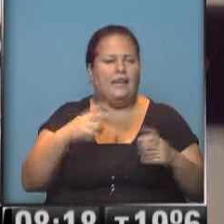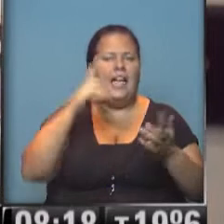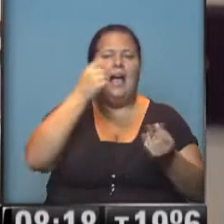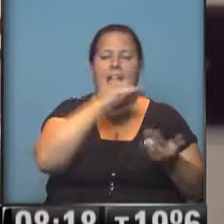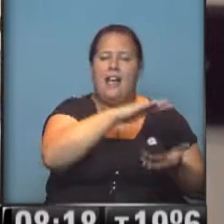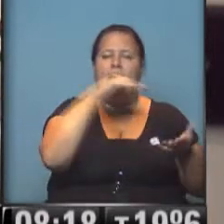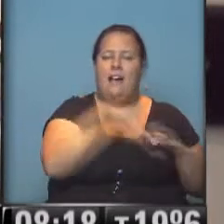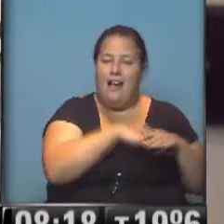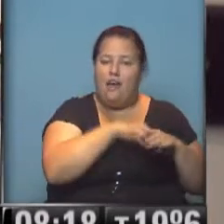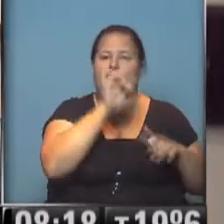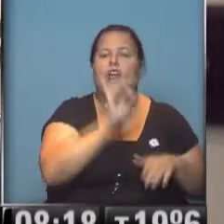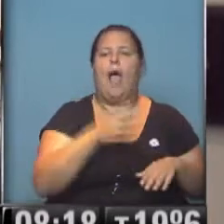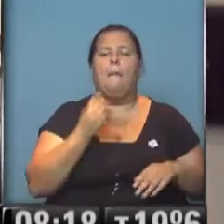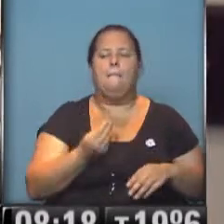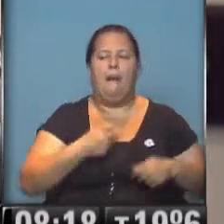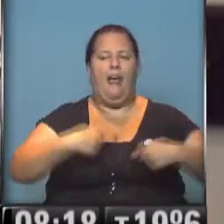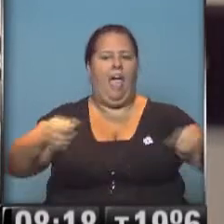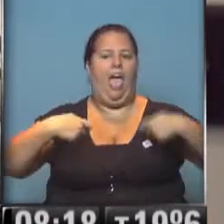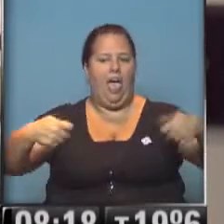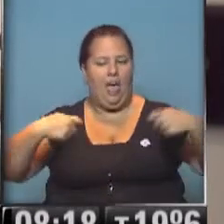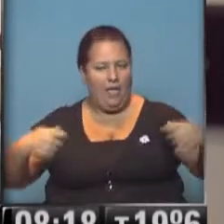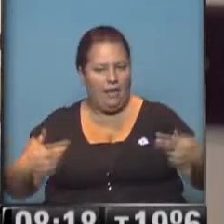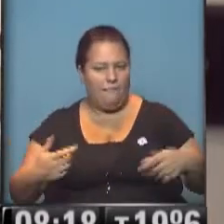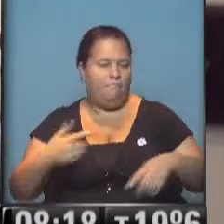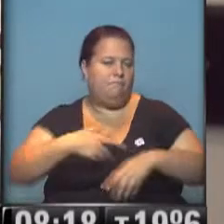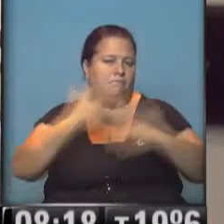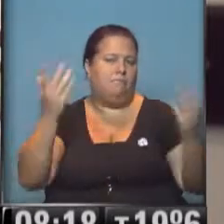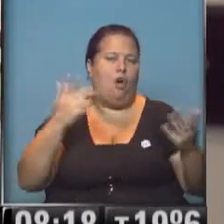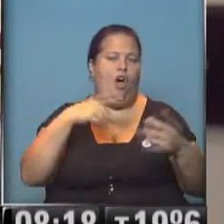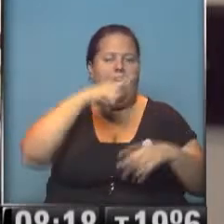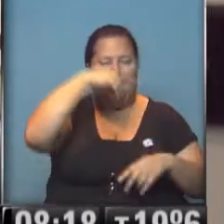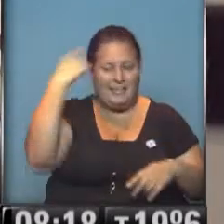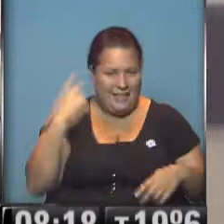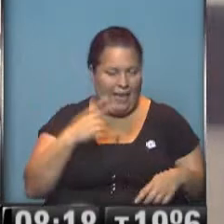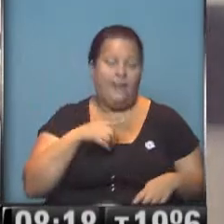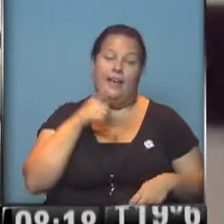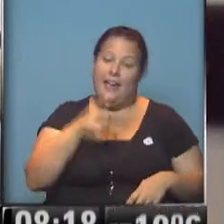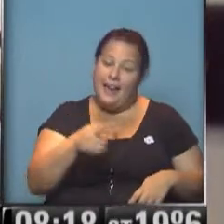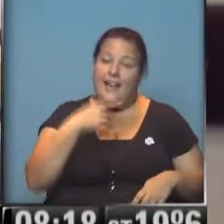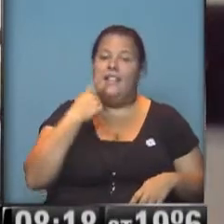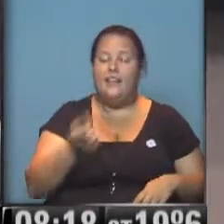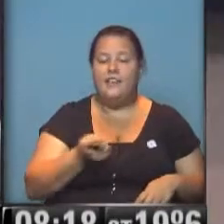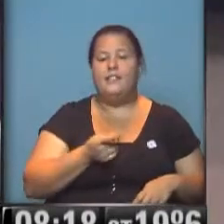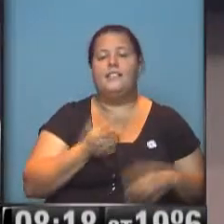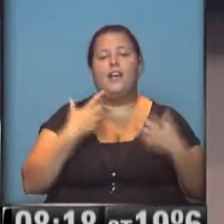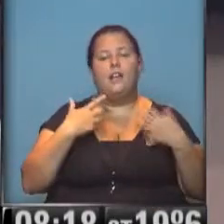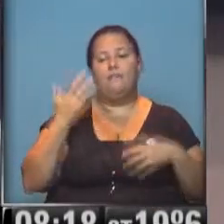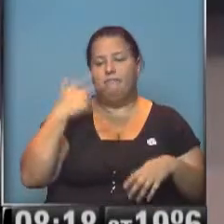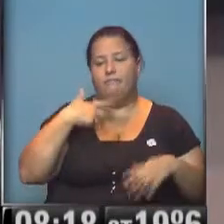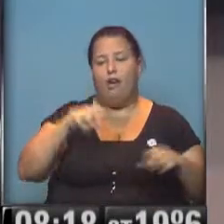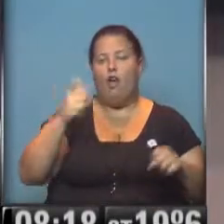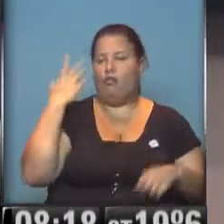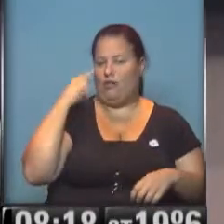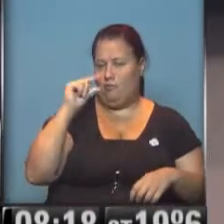solamente se utilizan para desparramar dinero por las arcas del estado y esto fue un argumento que apareció muy claramente